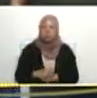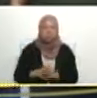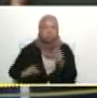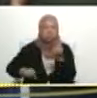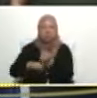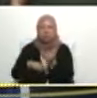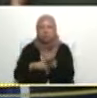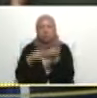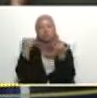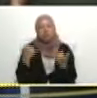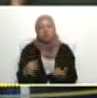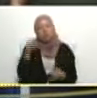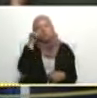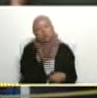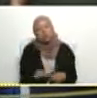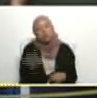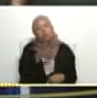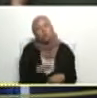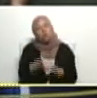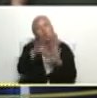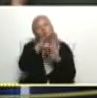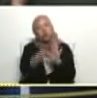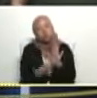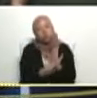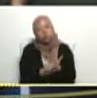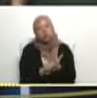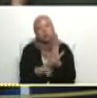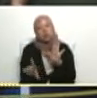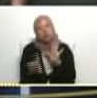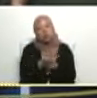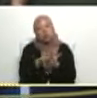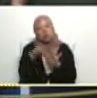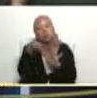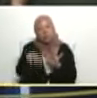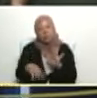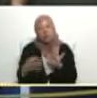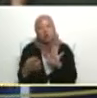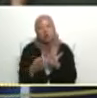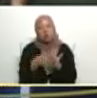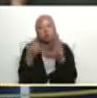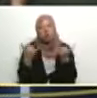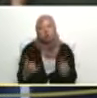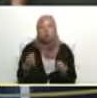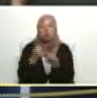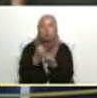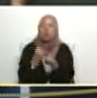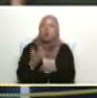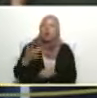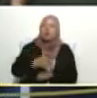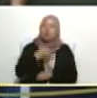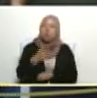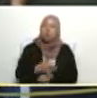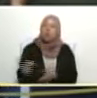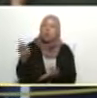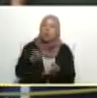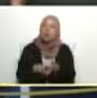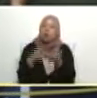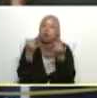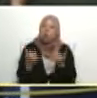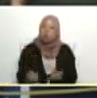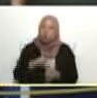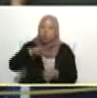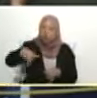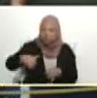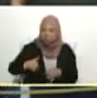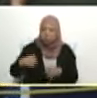apegados estrictamente a la Constitución y leyes de la República. En tal sentido, ratificamos